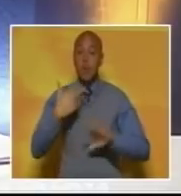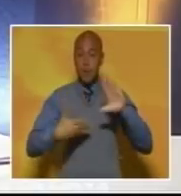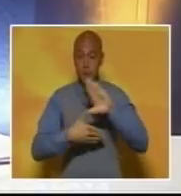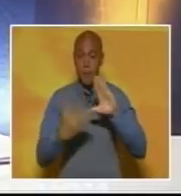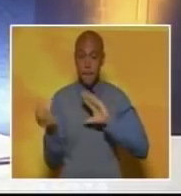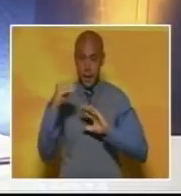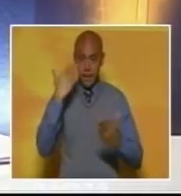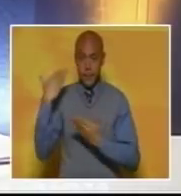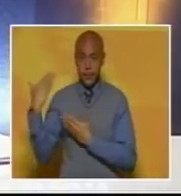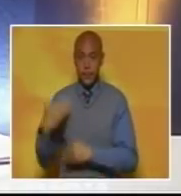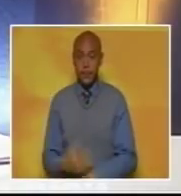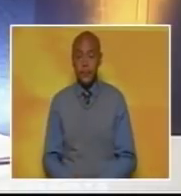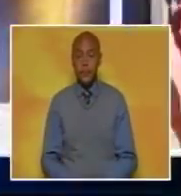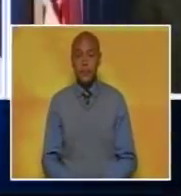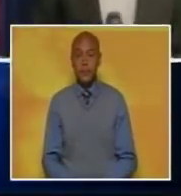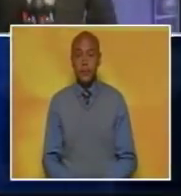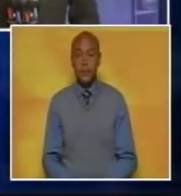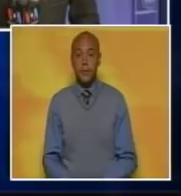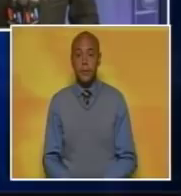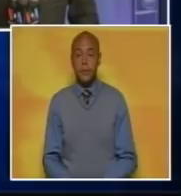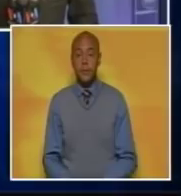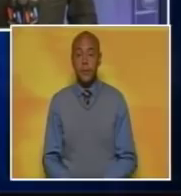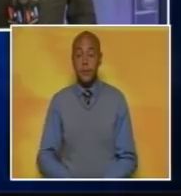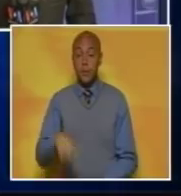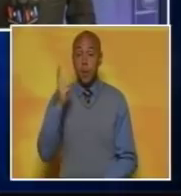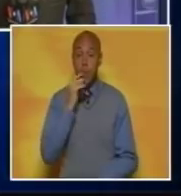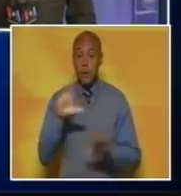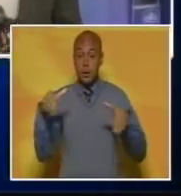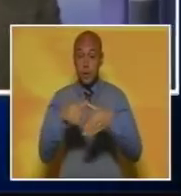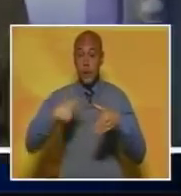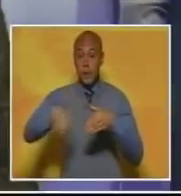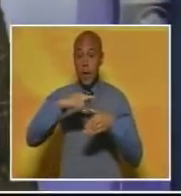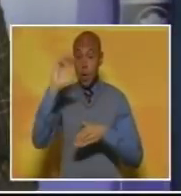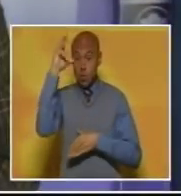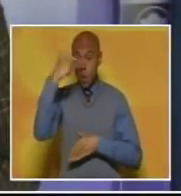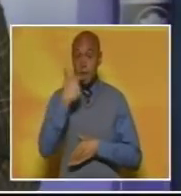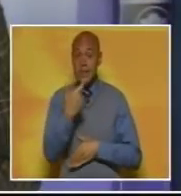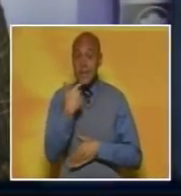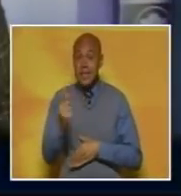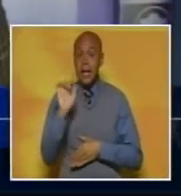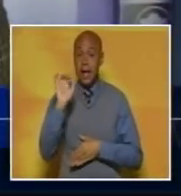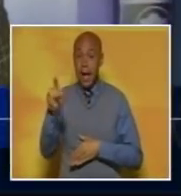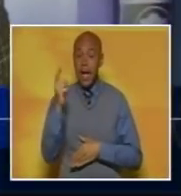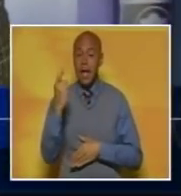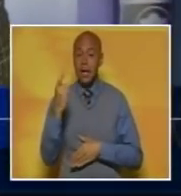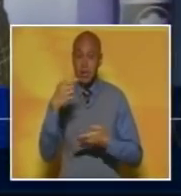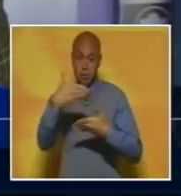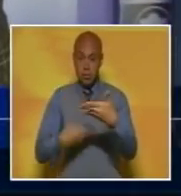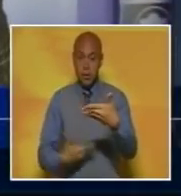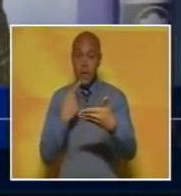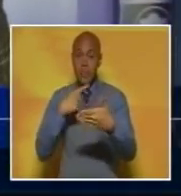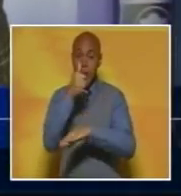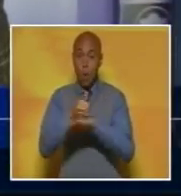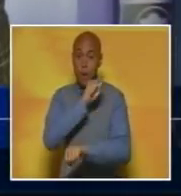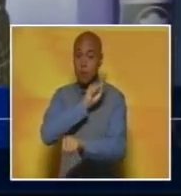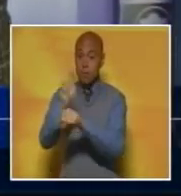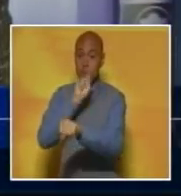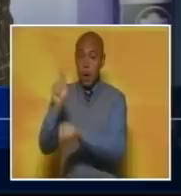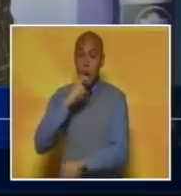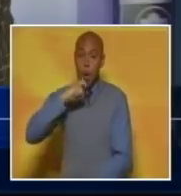nos cuenta más. El equipo legal de Donald Trump asegura que los cargos presentados contra el presidente podrán